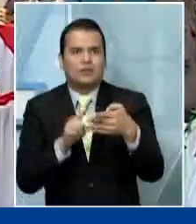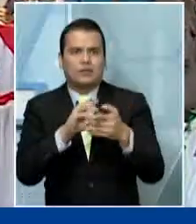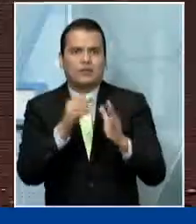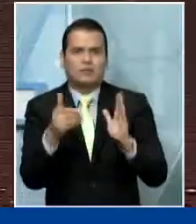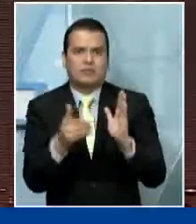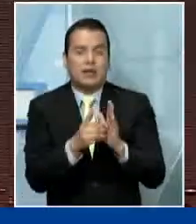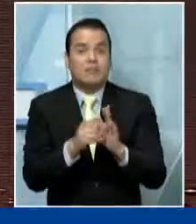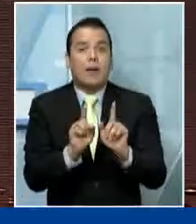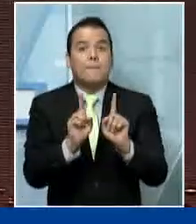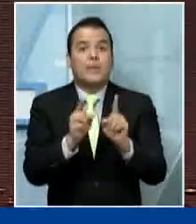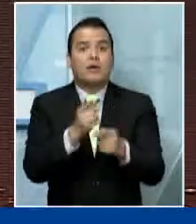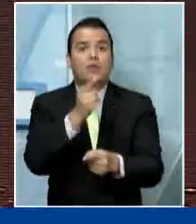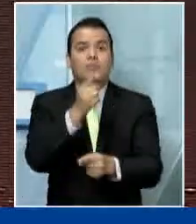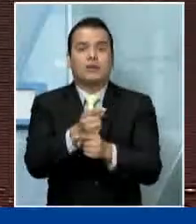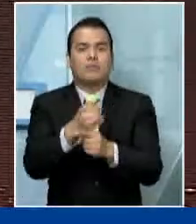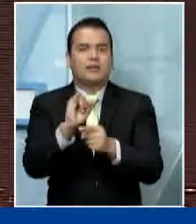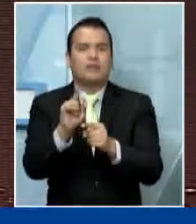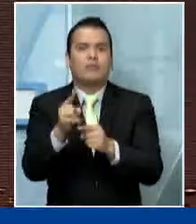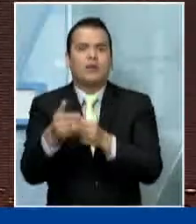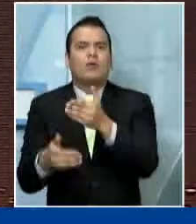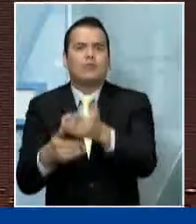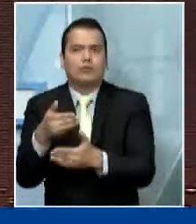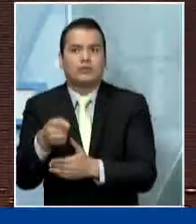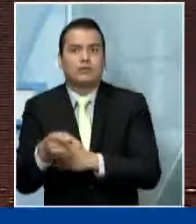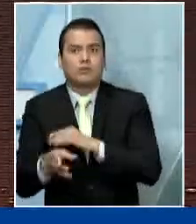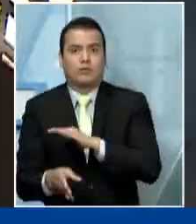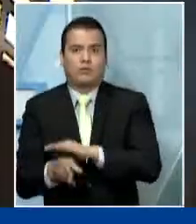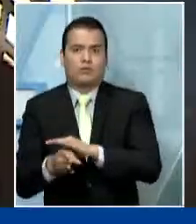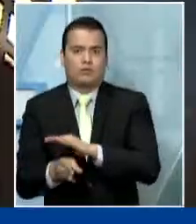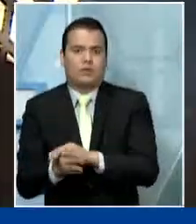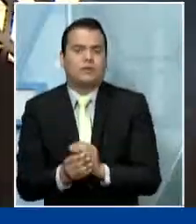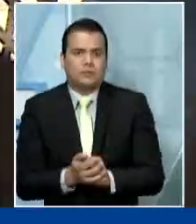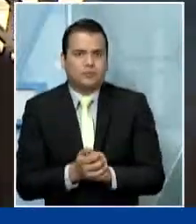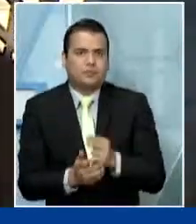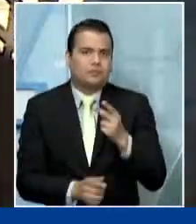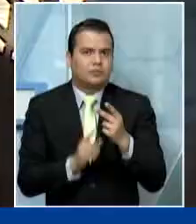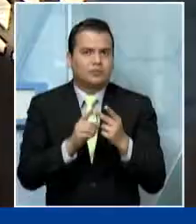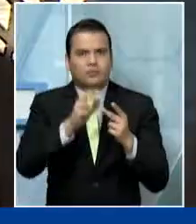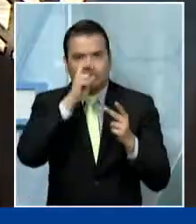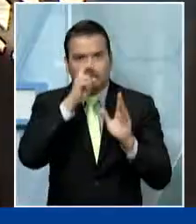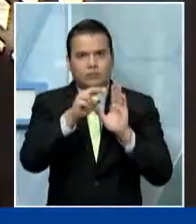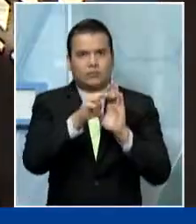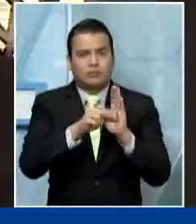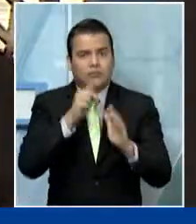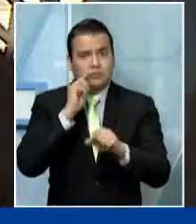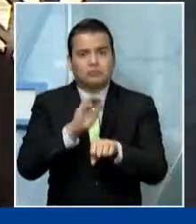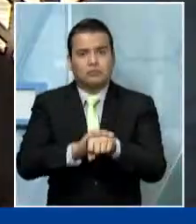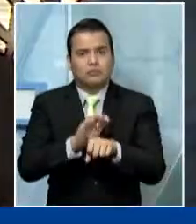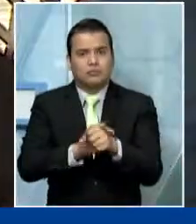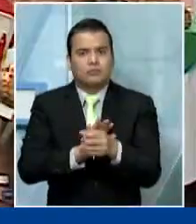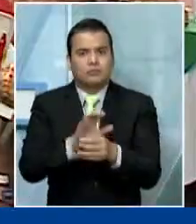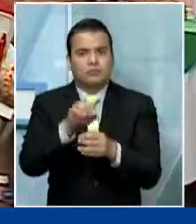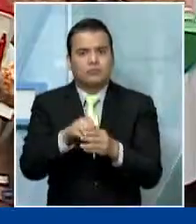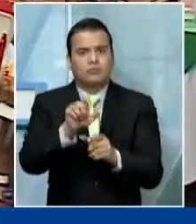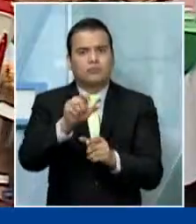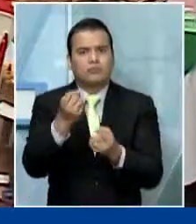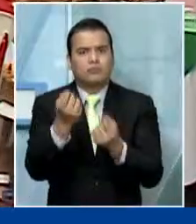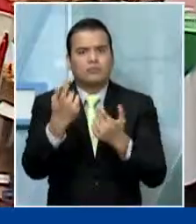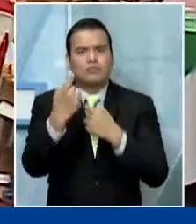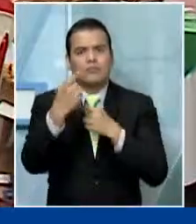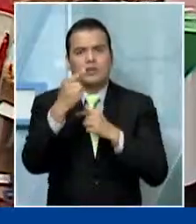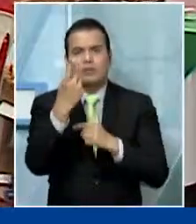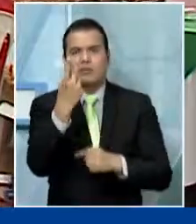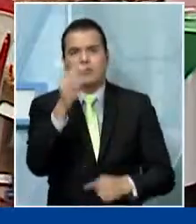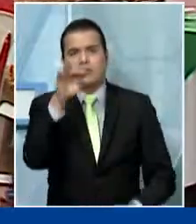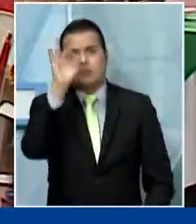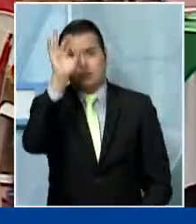que aunque no han culminado, sí están en marcha. En cuanto a los protocolos de bioseguridad, Paz precisó que el aforo será del 20%, lo que